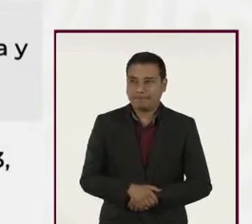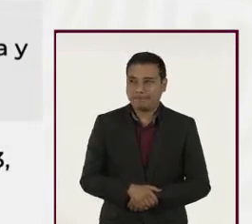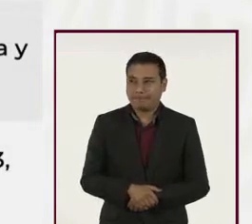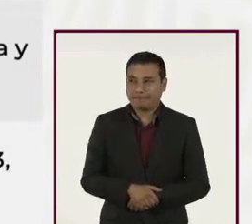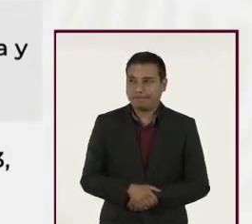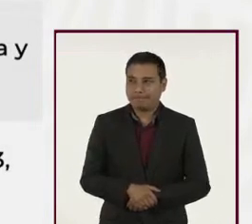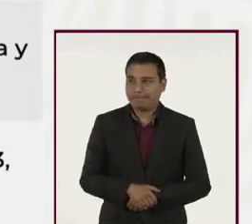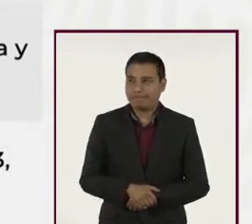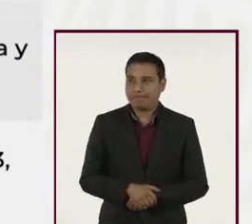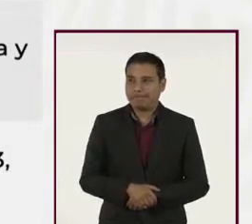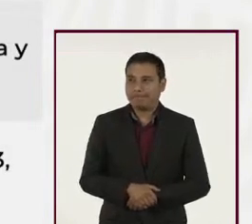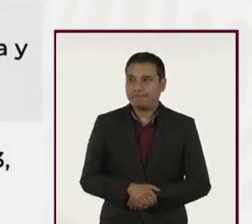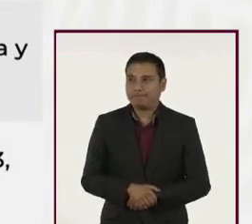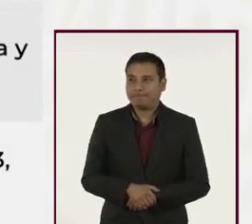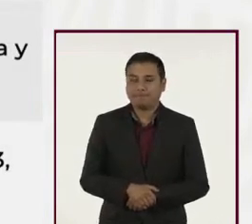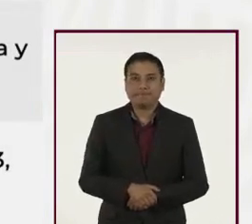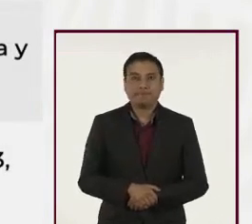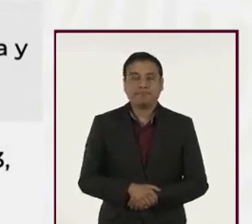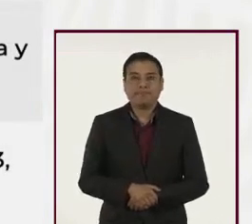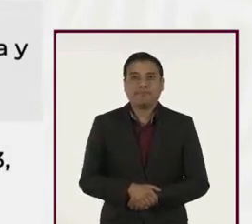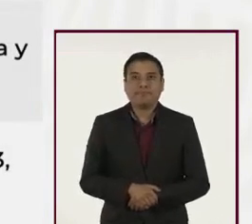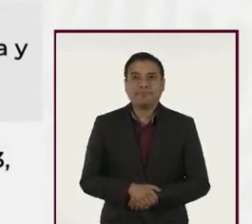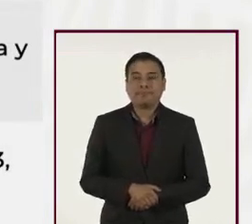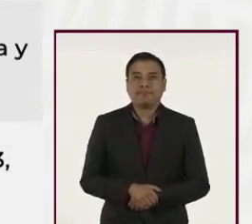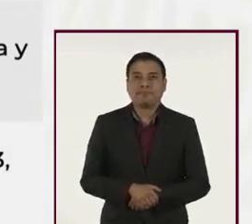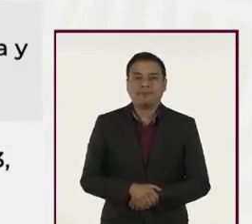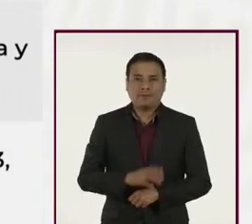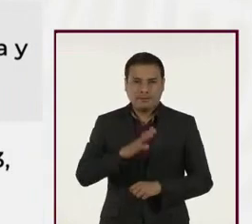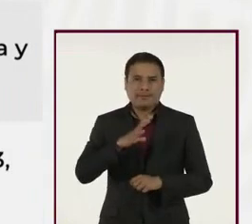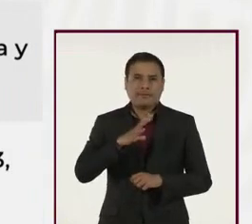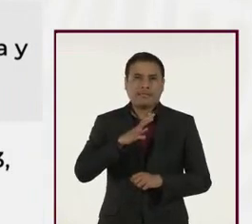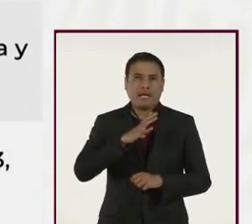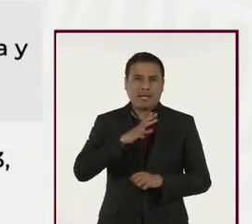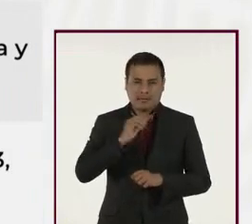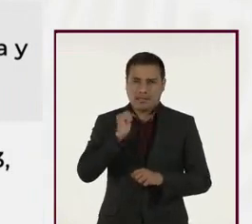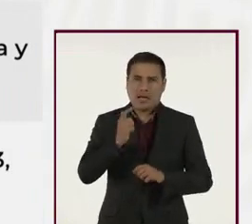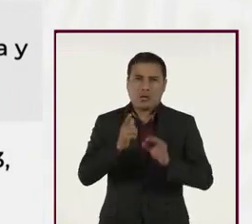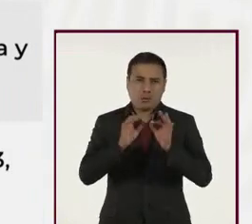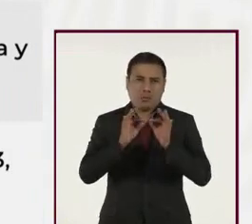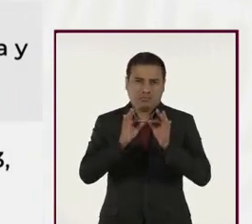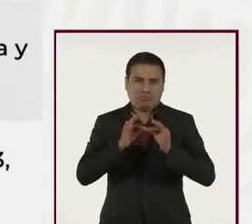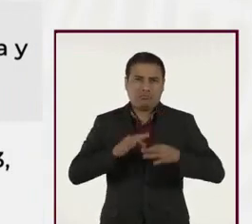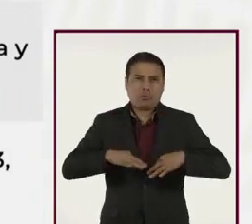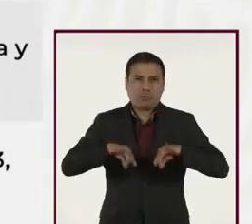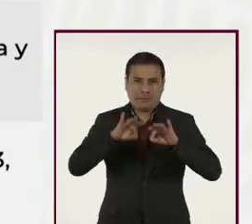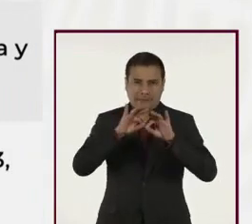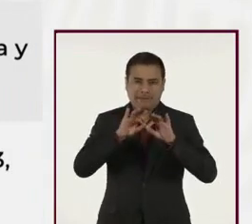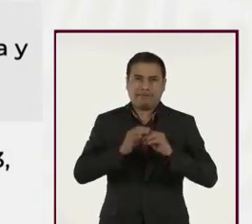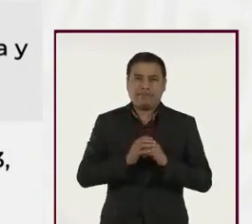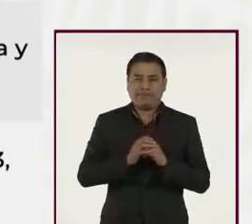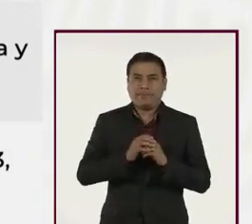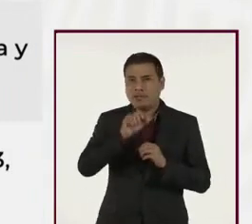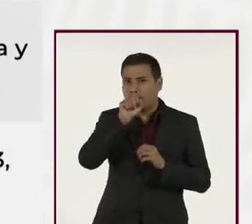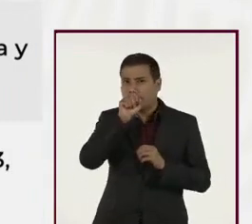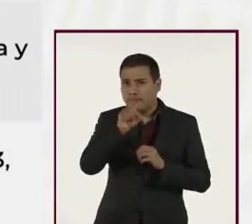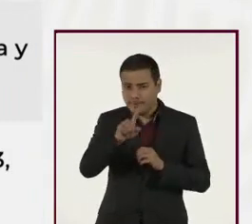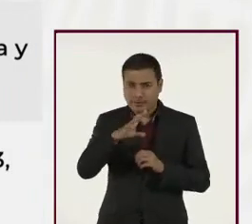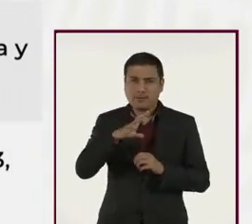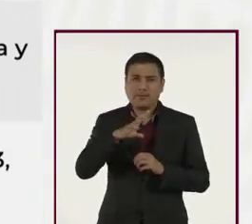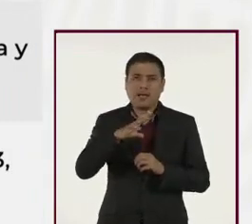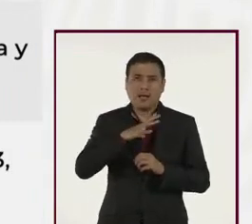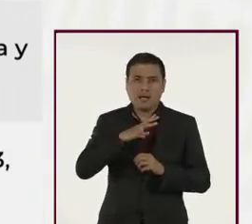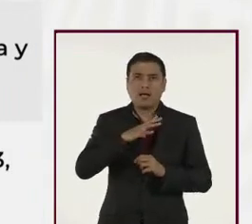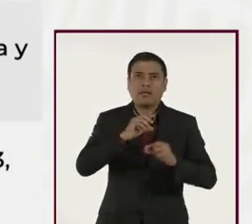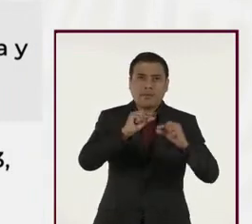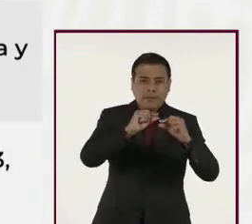Okay. Y bueno, algo importante es que también lo podemos estadificar de acuerdo a su severidad por el número de episodios que